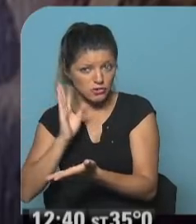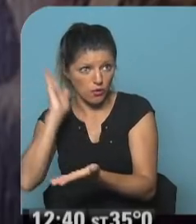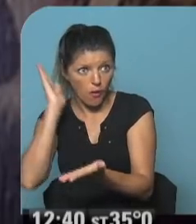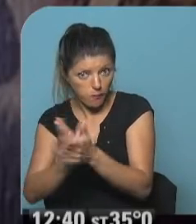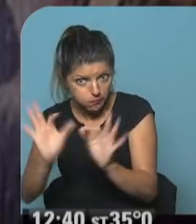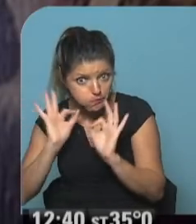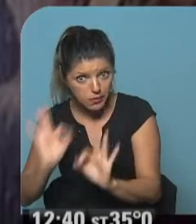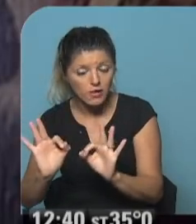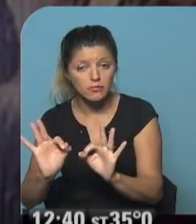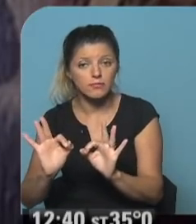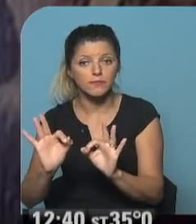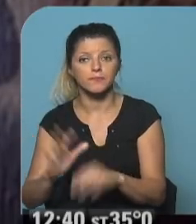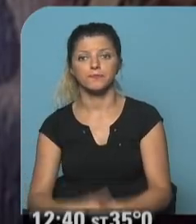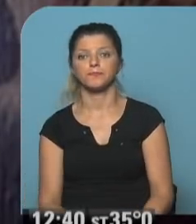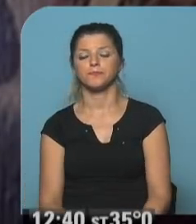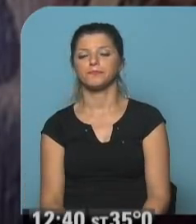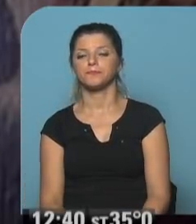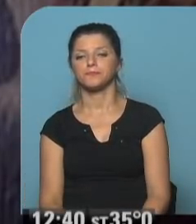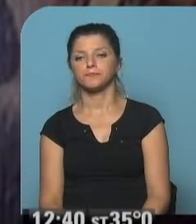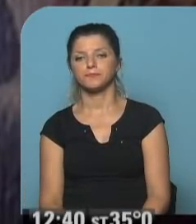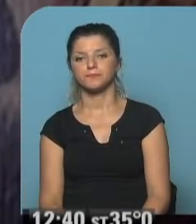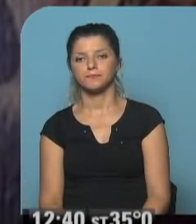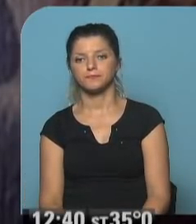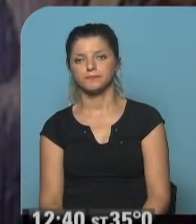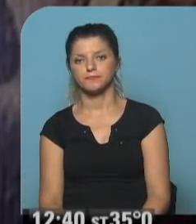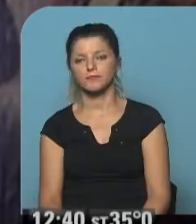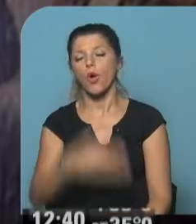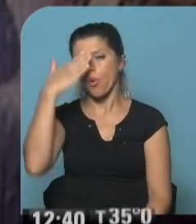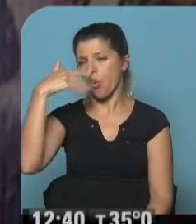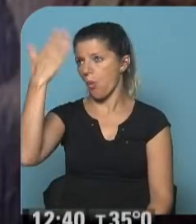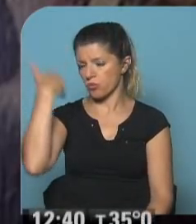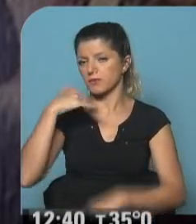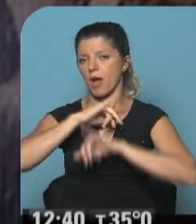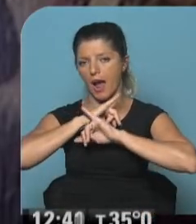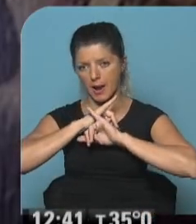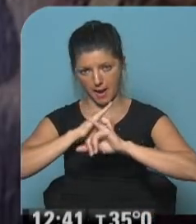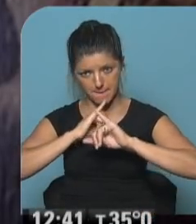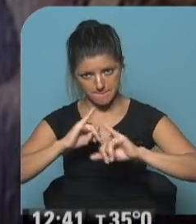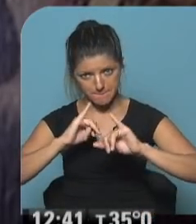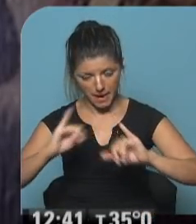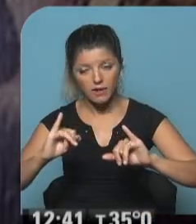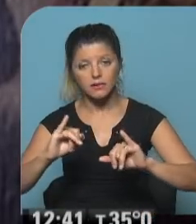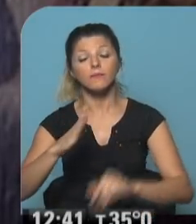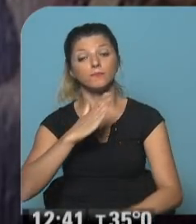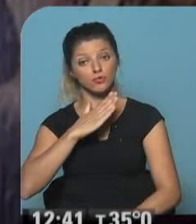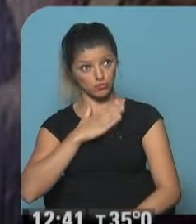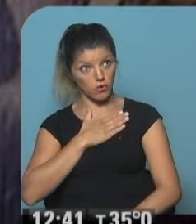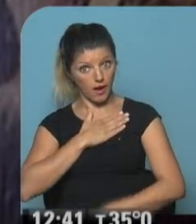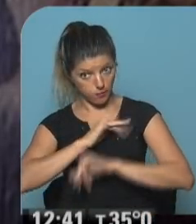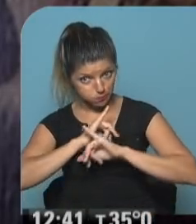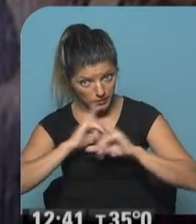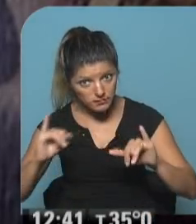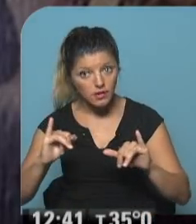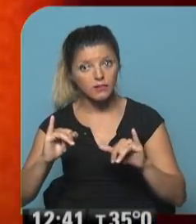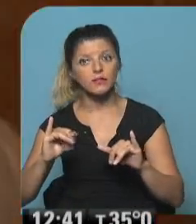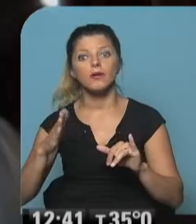condena. Como candidato, durante la última campaña presidencial, yo anuncié que no iba a